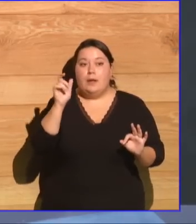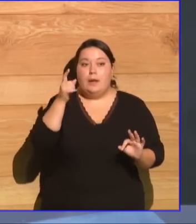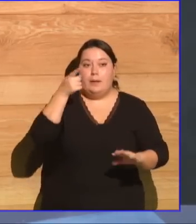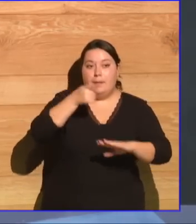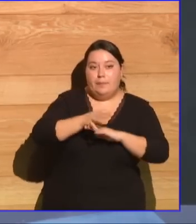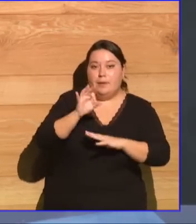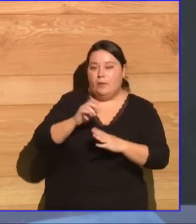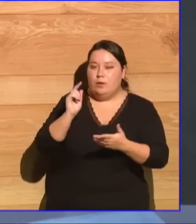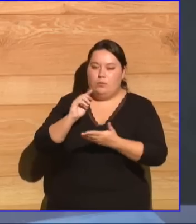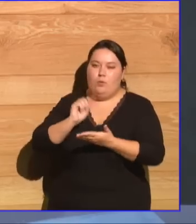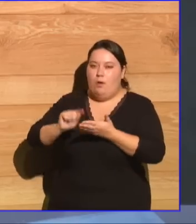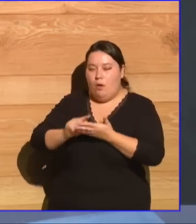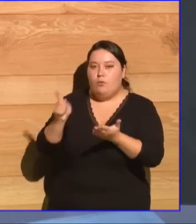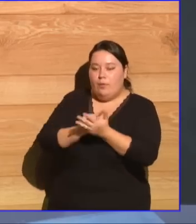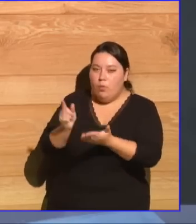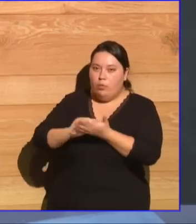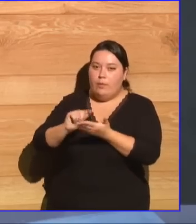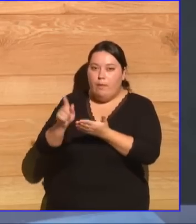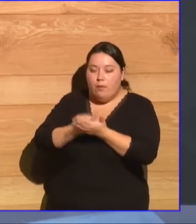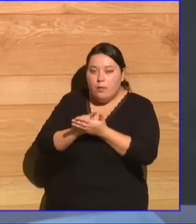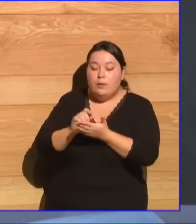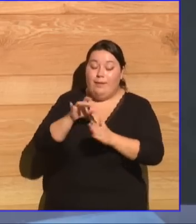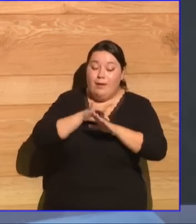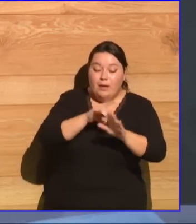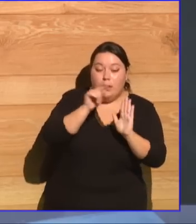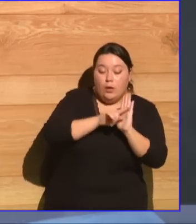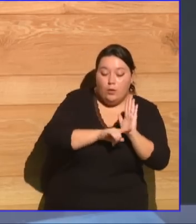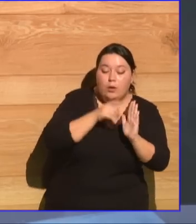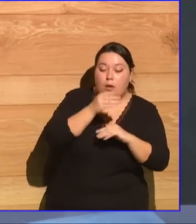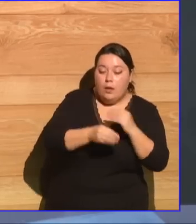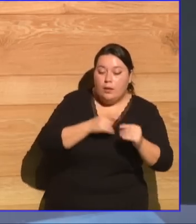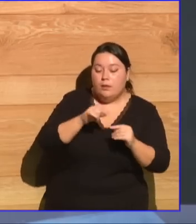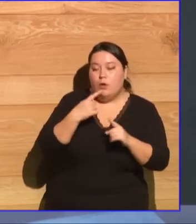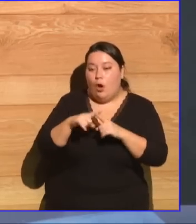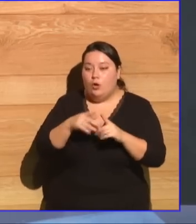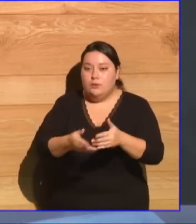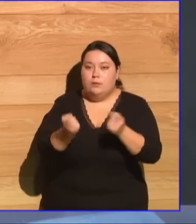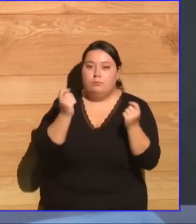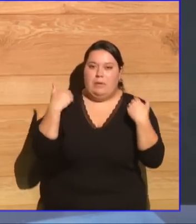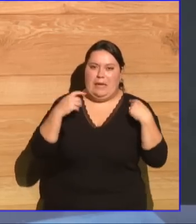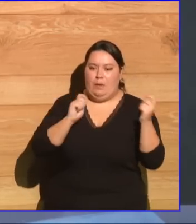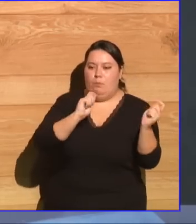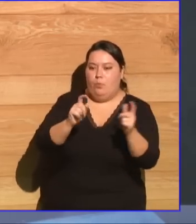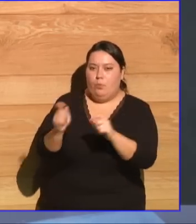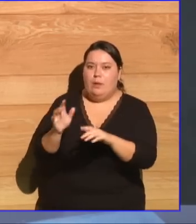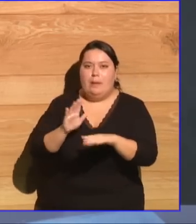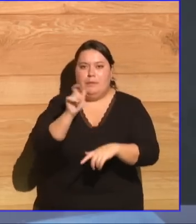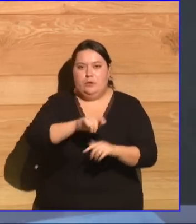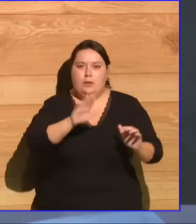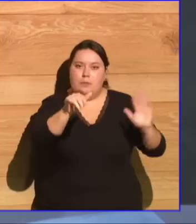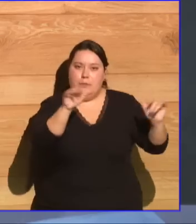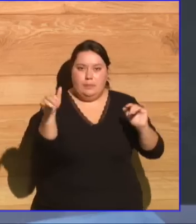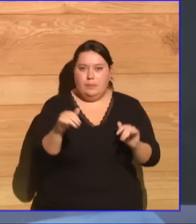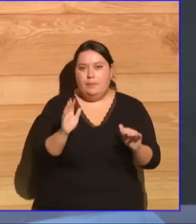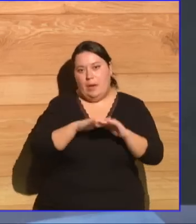escribiendo y reescribiendo. Él desarrolla los guiones y va encargando una serie de cosas y llama a gente para que haga cosas.